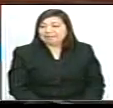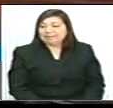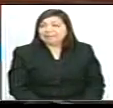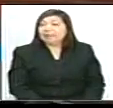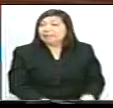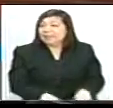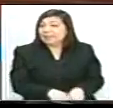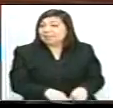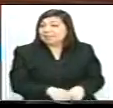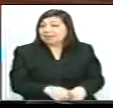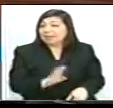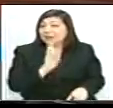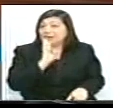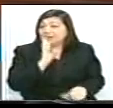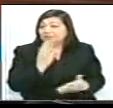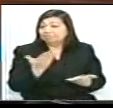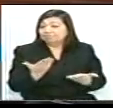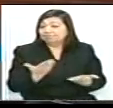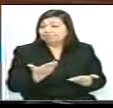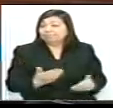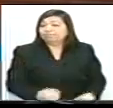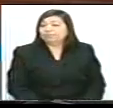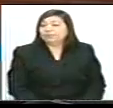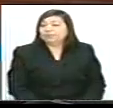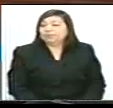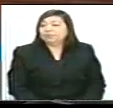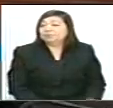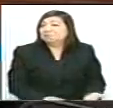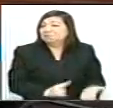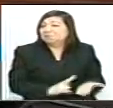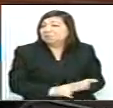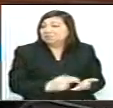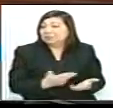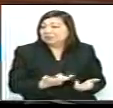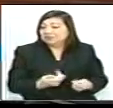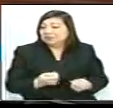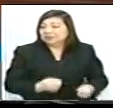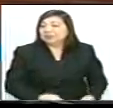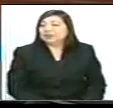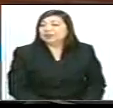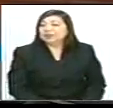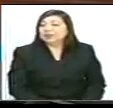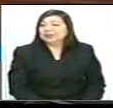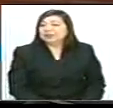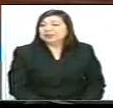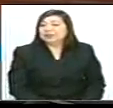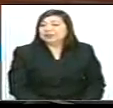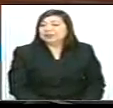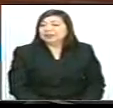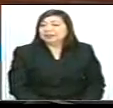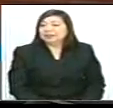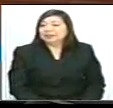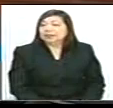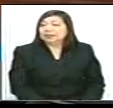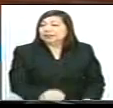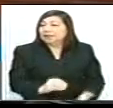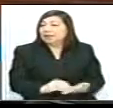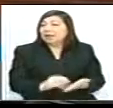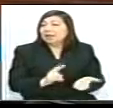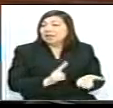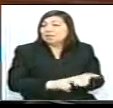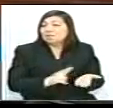también se ha dicho algunas otras equivocaciones, como el impuesto es 30%. No, señora. Ese es el impuesto a la